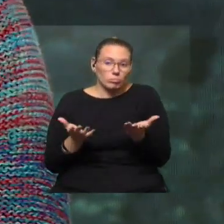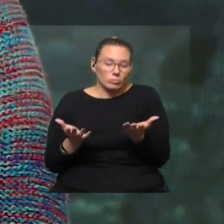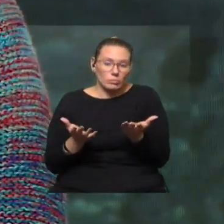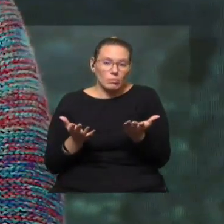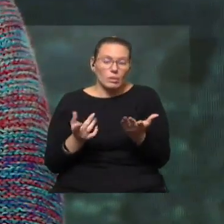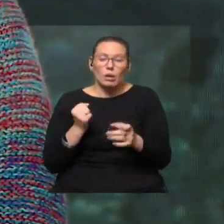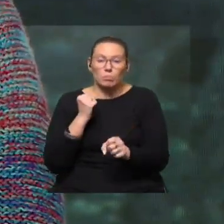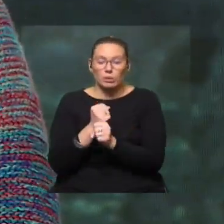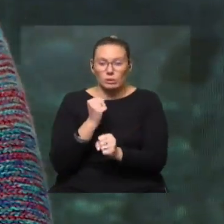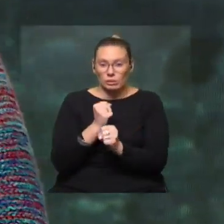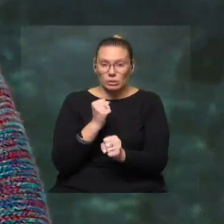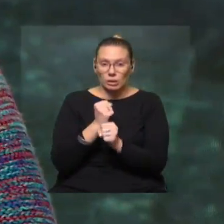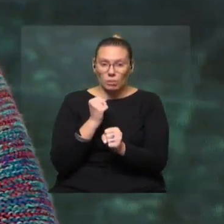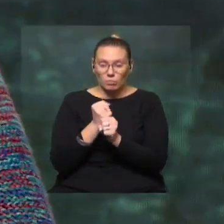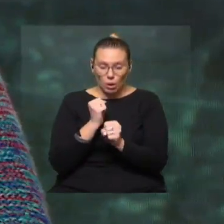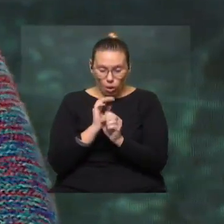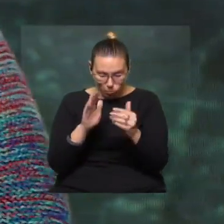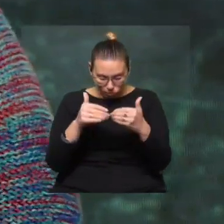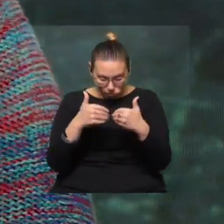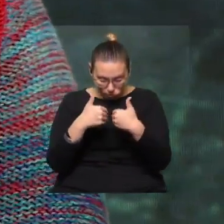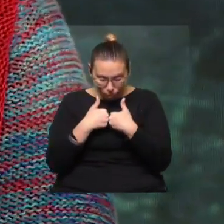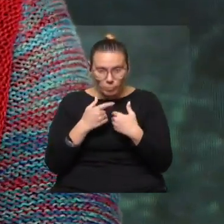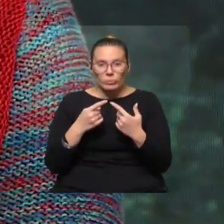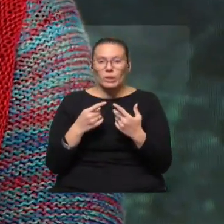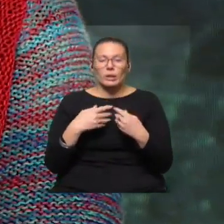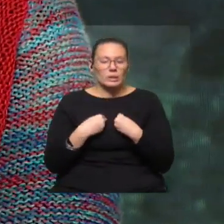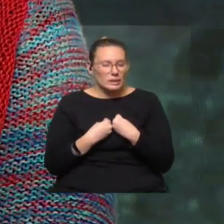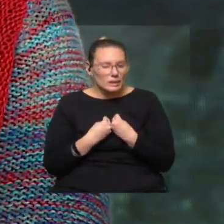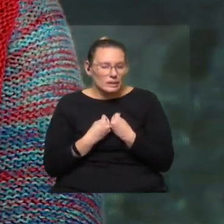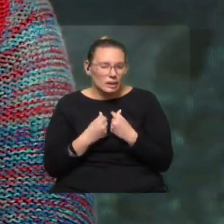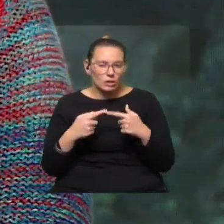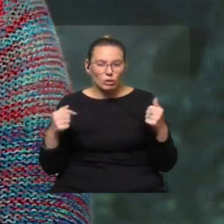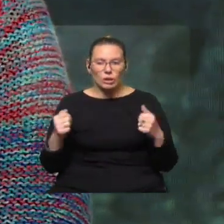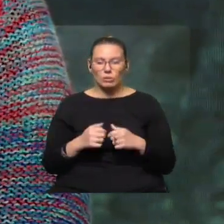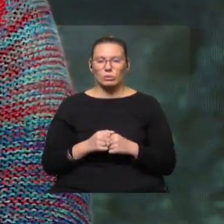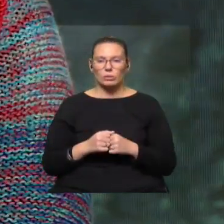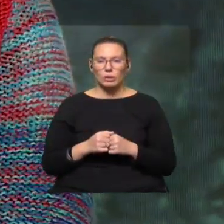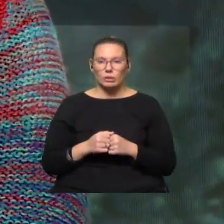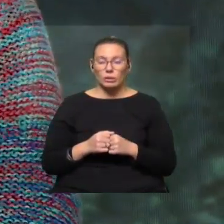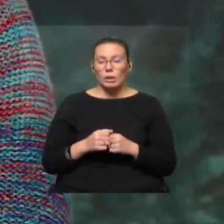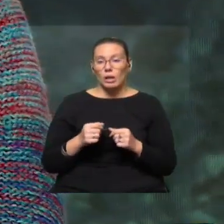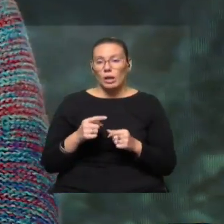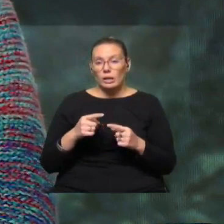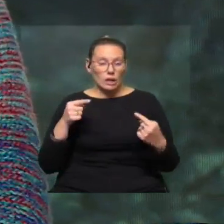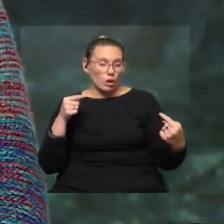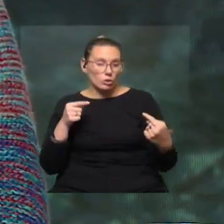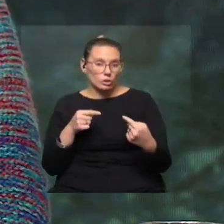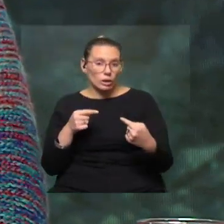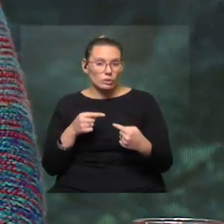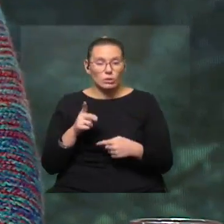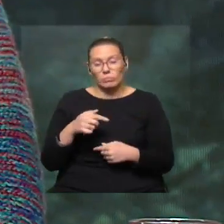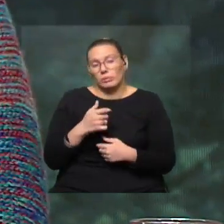por trabajar este para adentro y atravesada por lo que siento entonces esa contradicción es